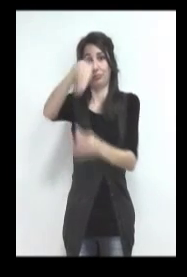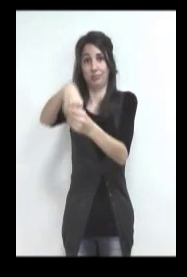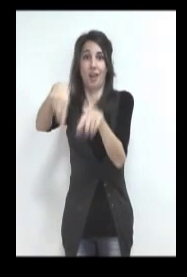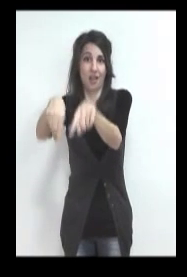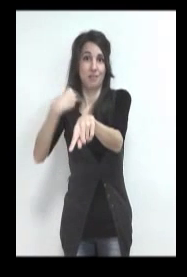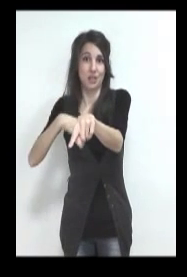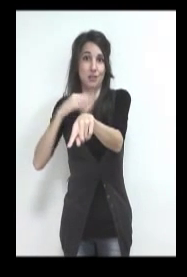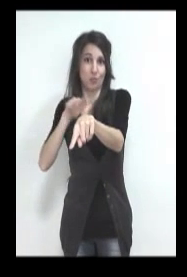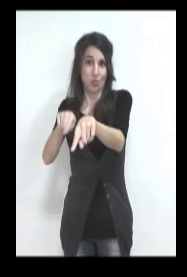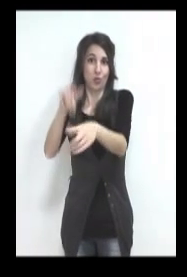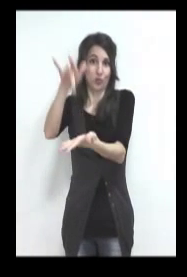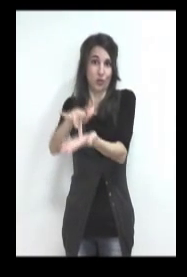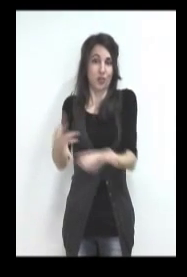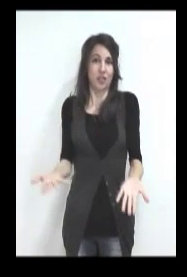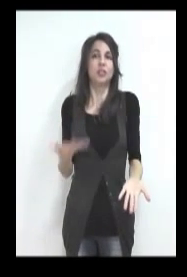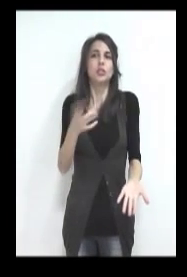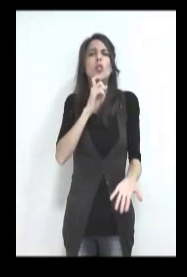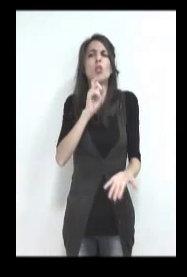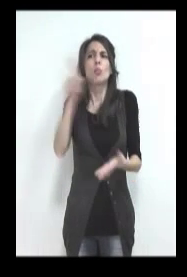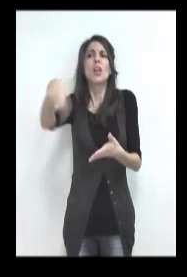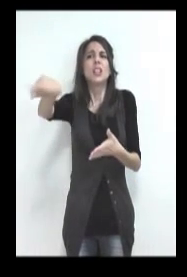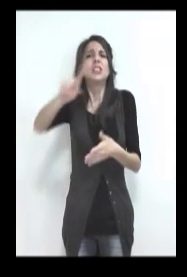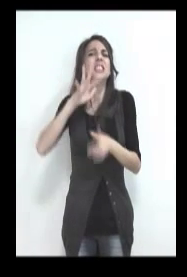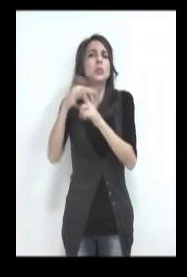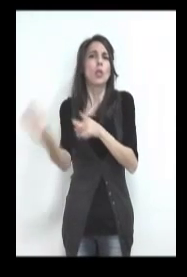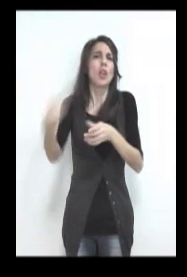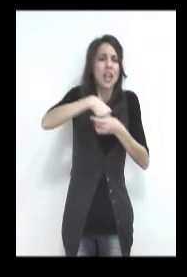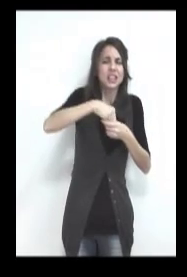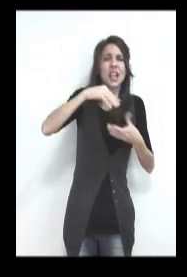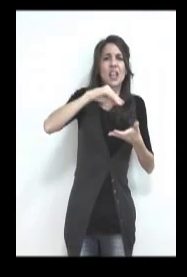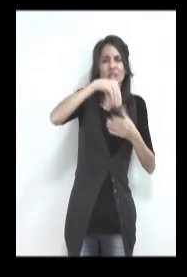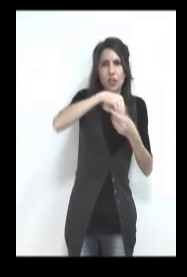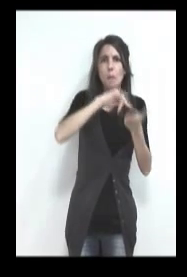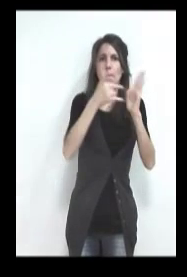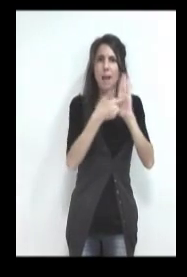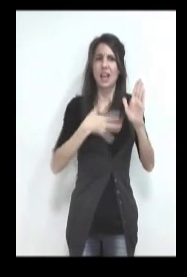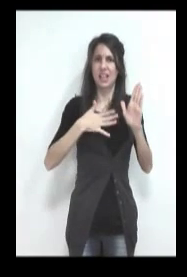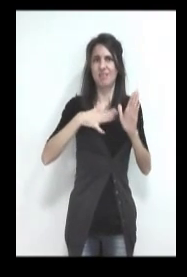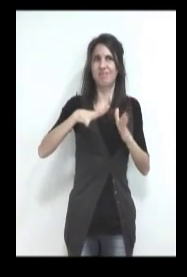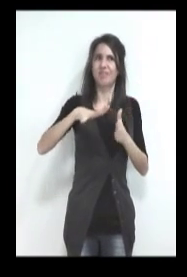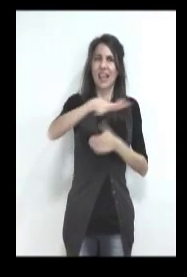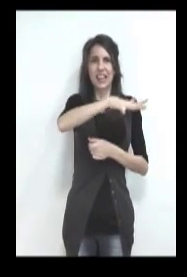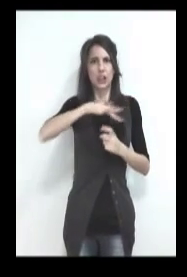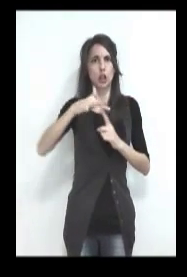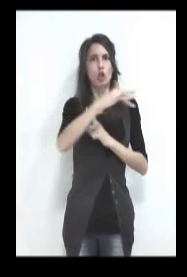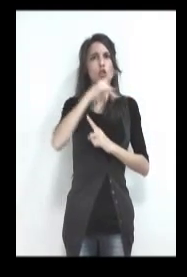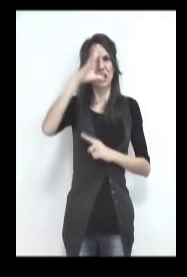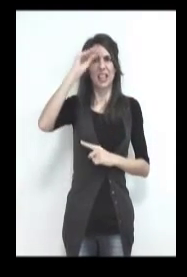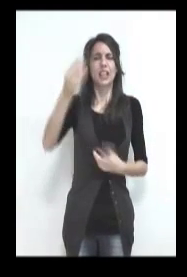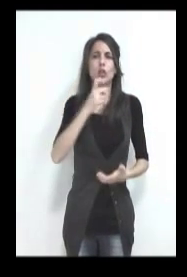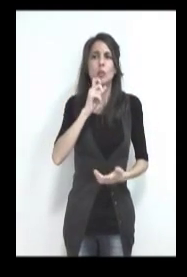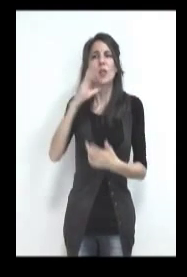¿cómo entra esto también en los planes, ¿no? de esos entornos inteligentes que hablamos, ¿no? Entonces, si queréis, puedes... adelante,